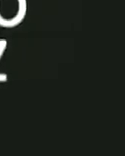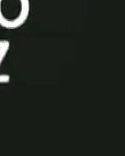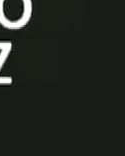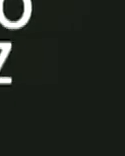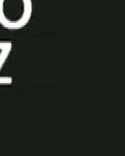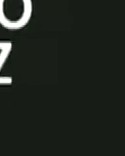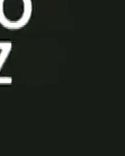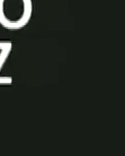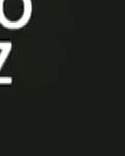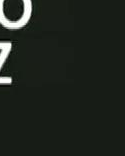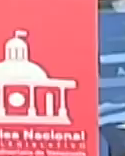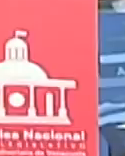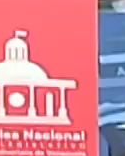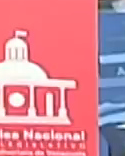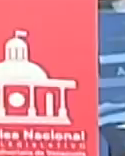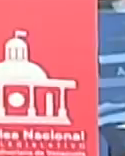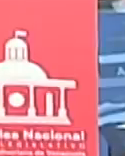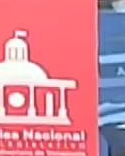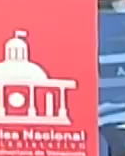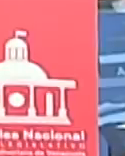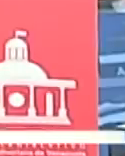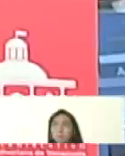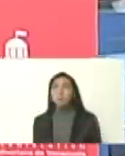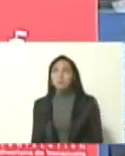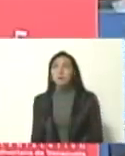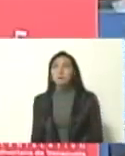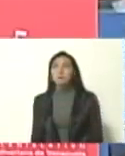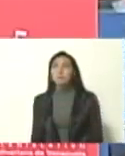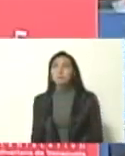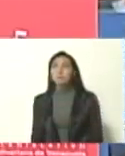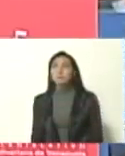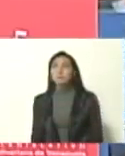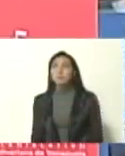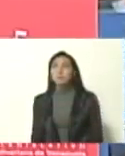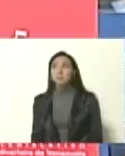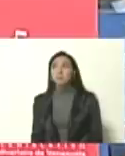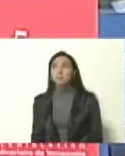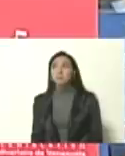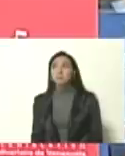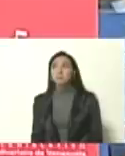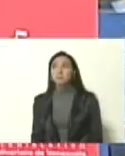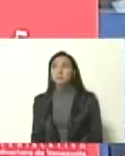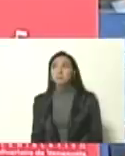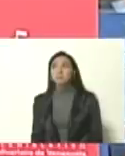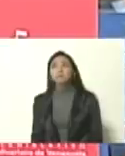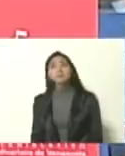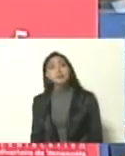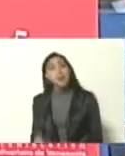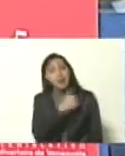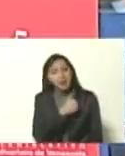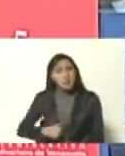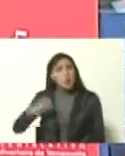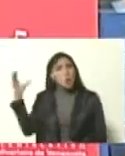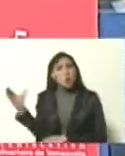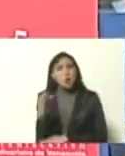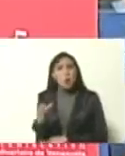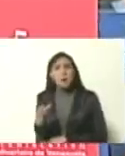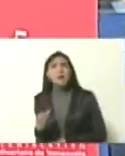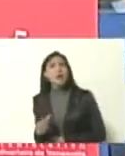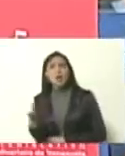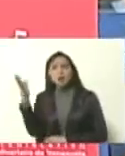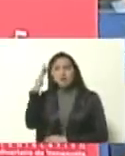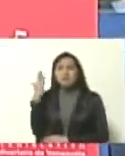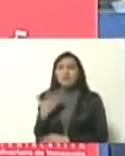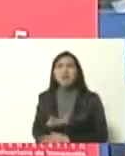Y Iván Duque es una persona cobarde por